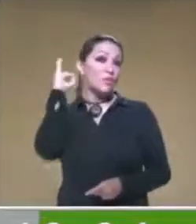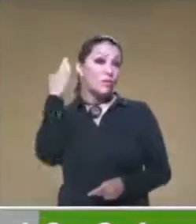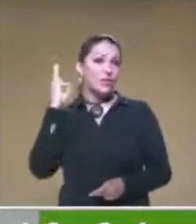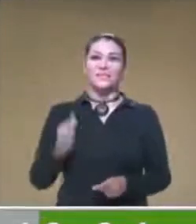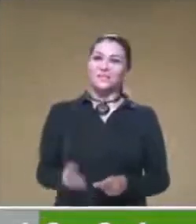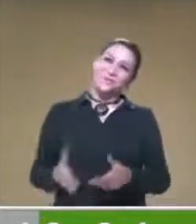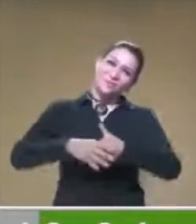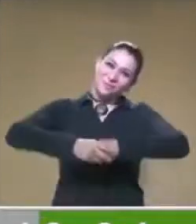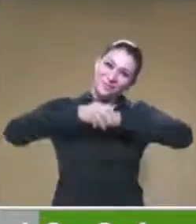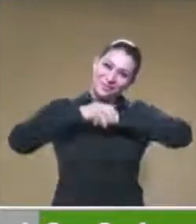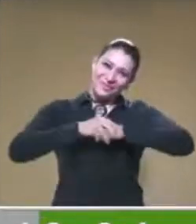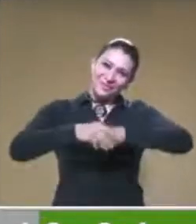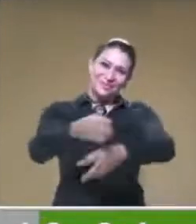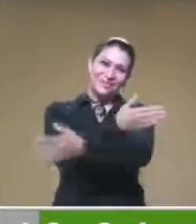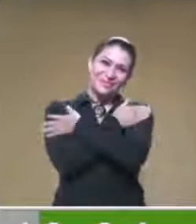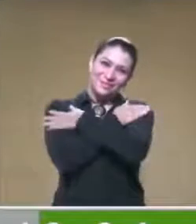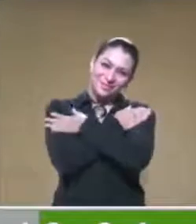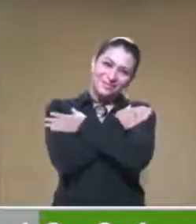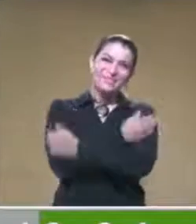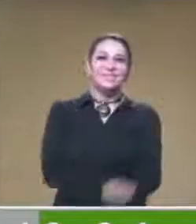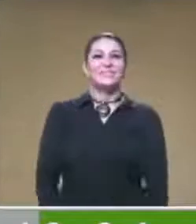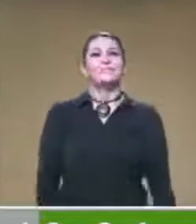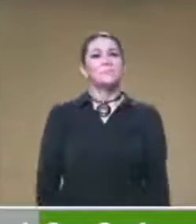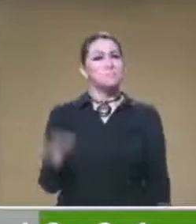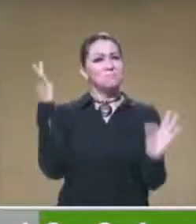mandamos un saludo y un abrazo grande. Ya estamos